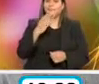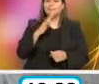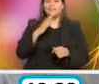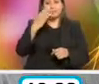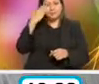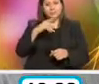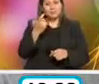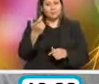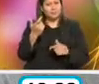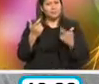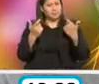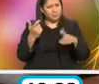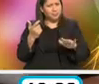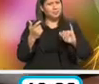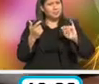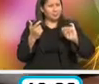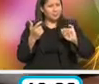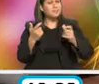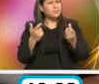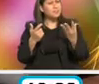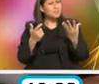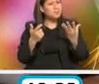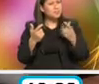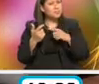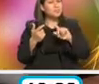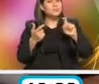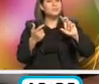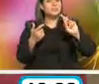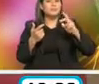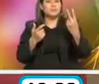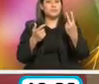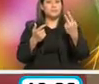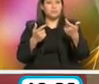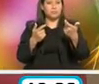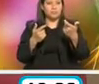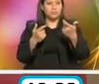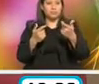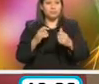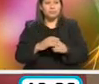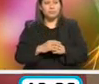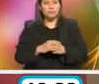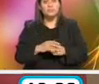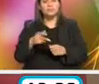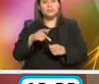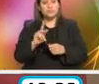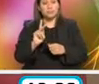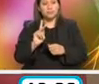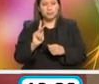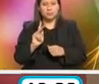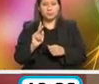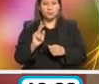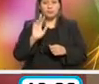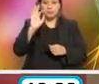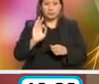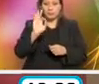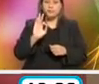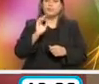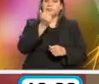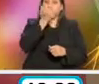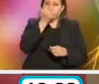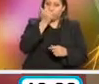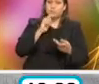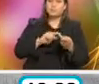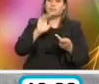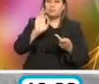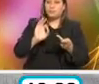están muy accesibles, ¿no? De los boletos. ¿Cuánto cuestan? Cuesta 132 pesos el boleto. pero tenemos descuentos para